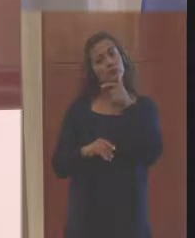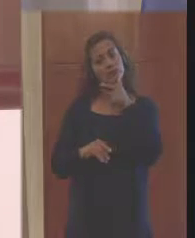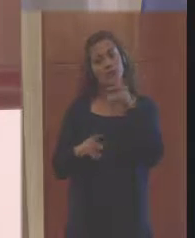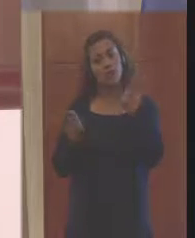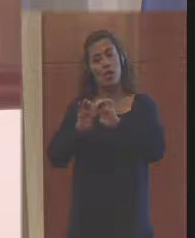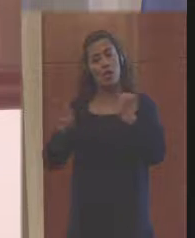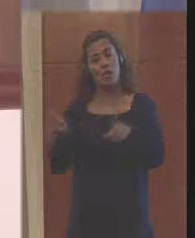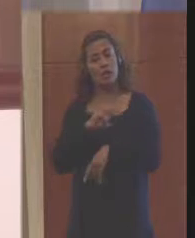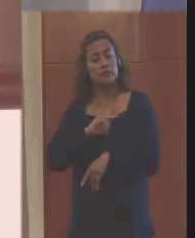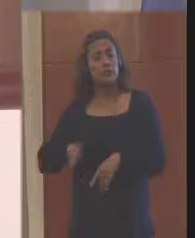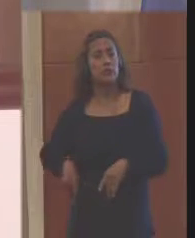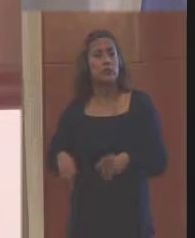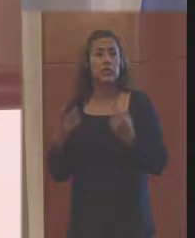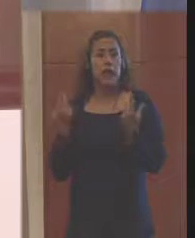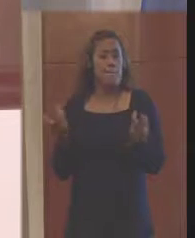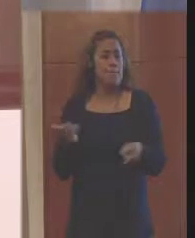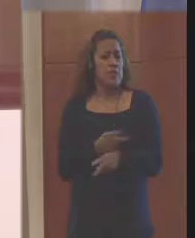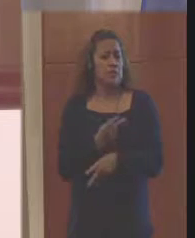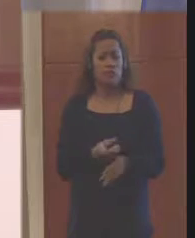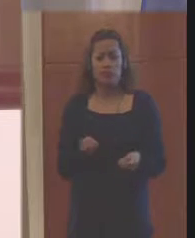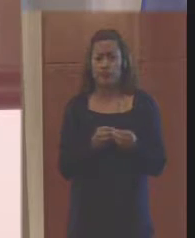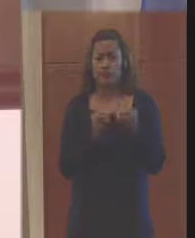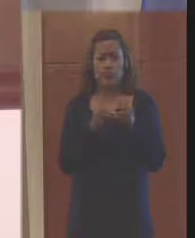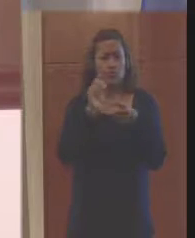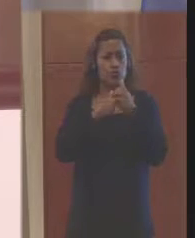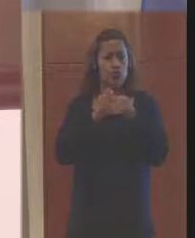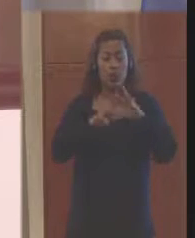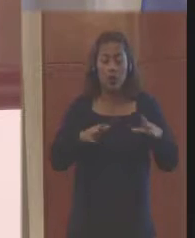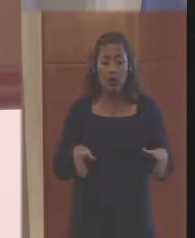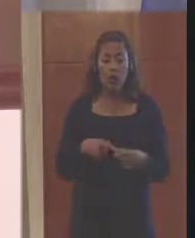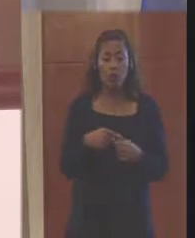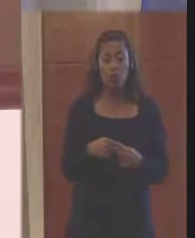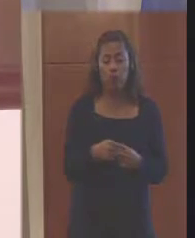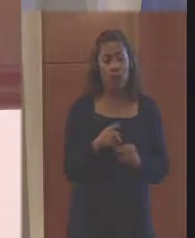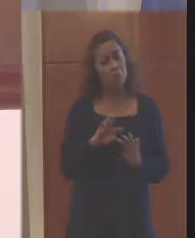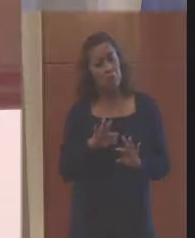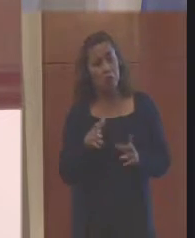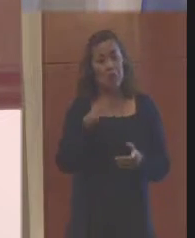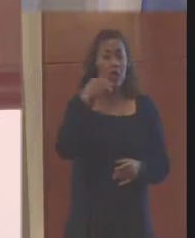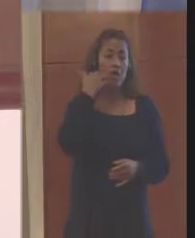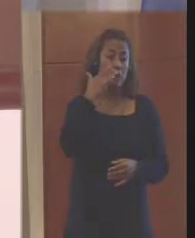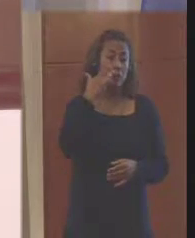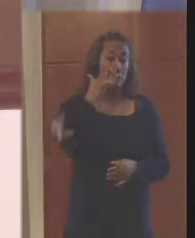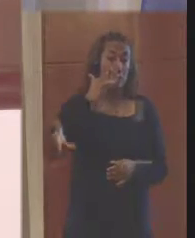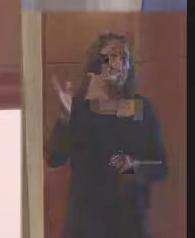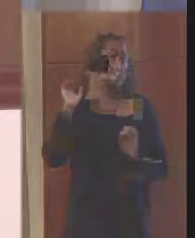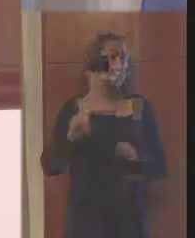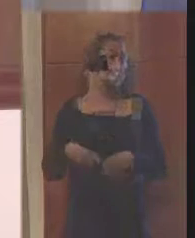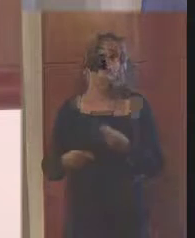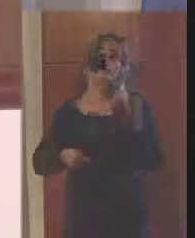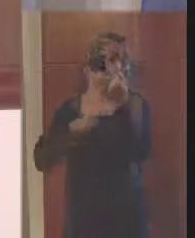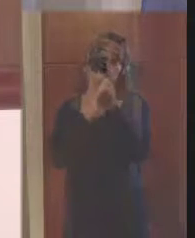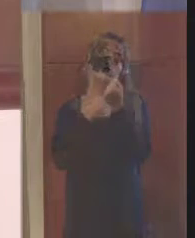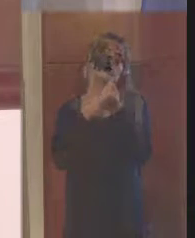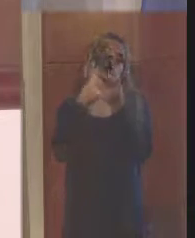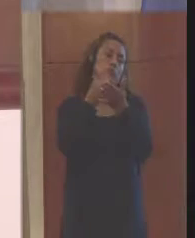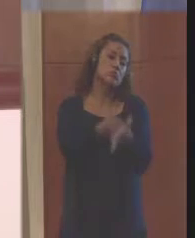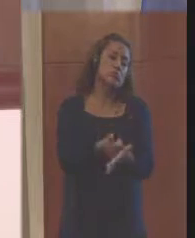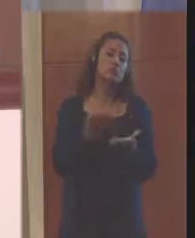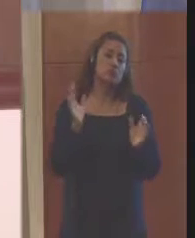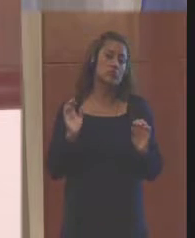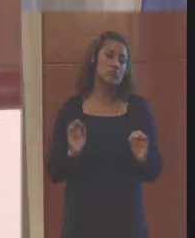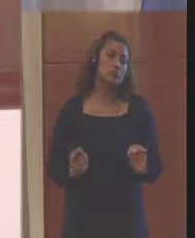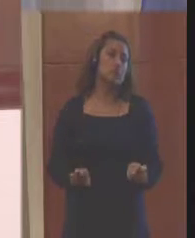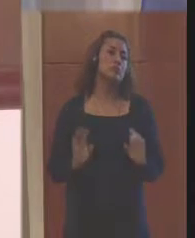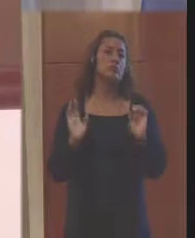los riesgos de mucho más severidad y que ocurren con menos frecuencia. Y el sector privado estar y retener ese tipo de riesgo,